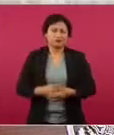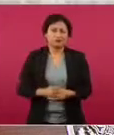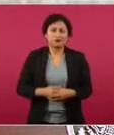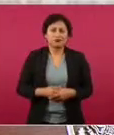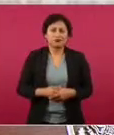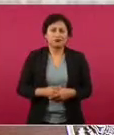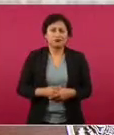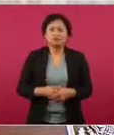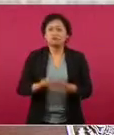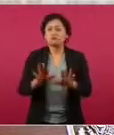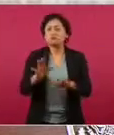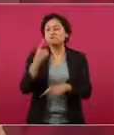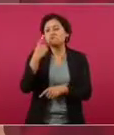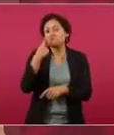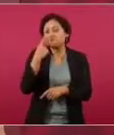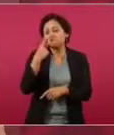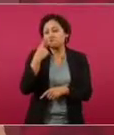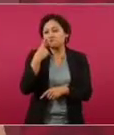Hace